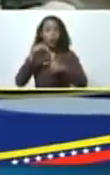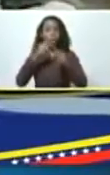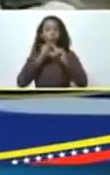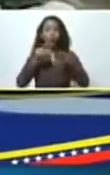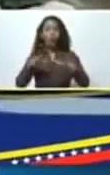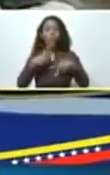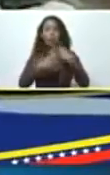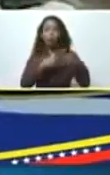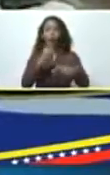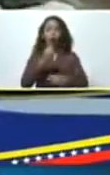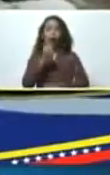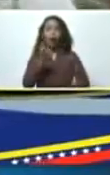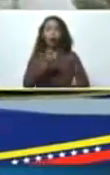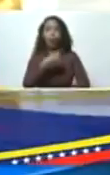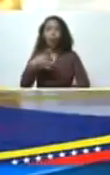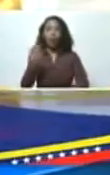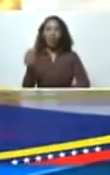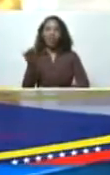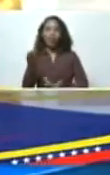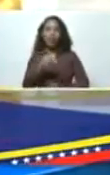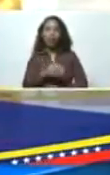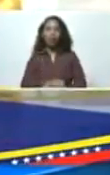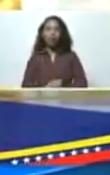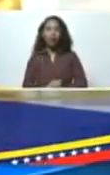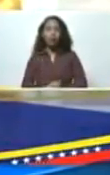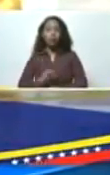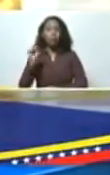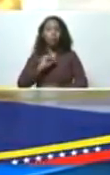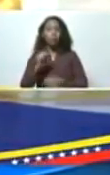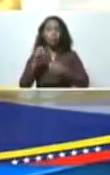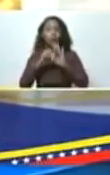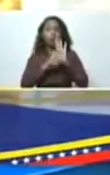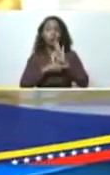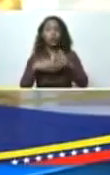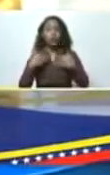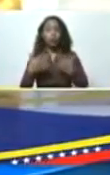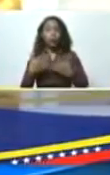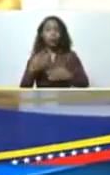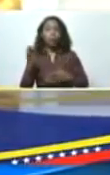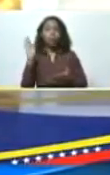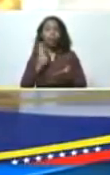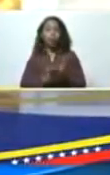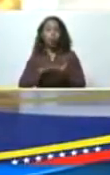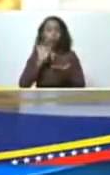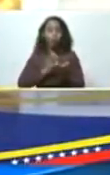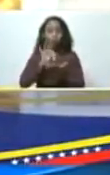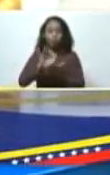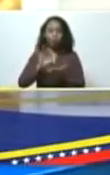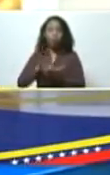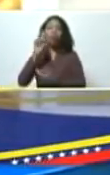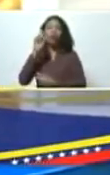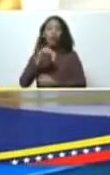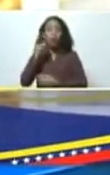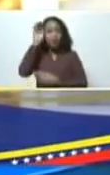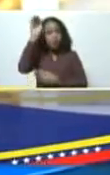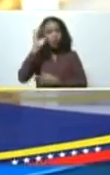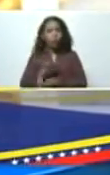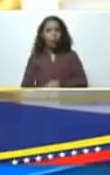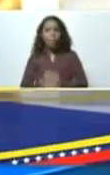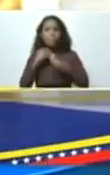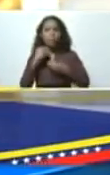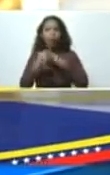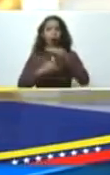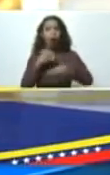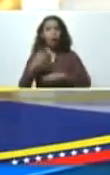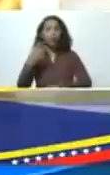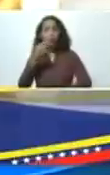la producción de arroz blanco. ¿Qué más? Así es, presidente. Son medidas coyunturales, pero que marcan la estrategia también a futuro para garantizar